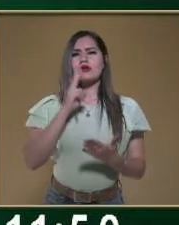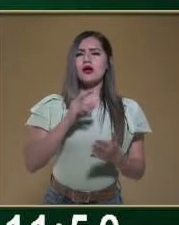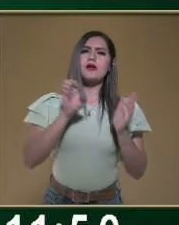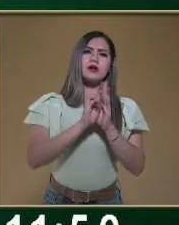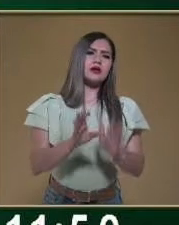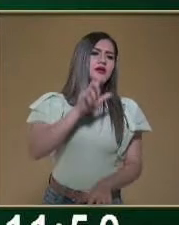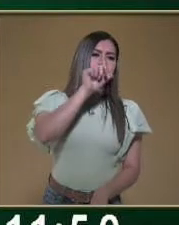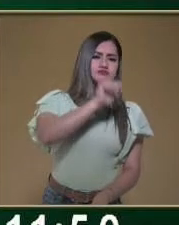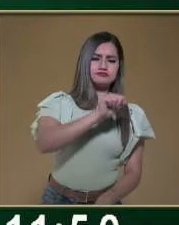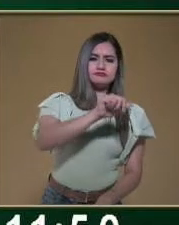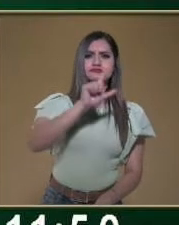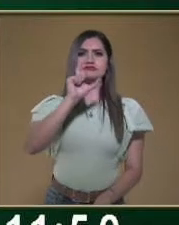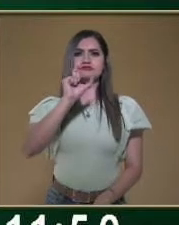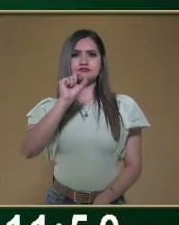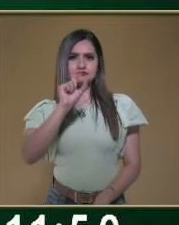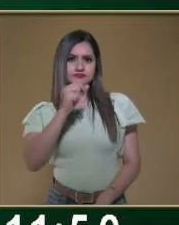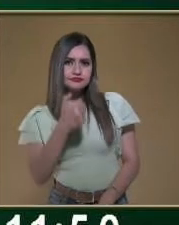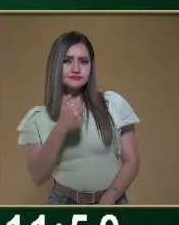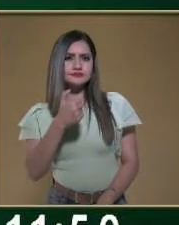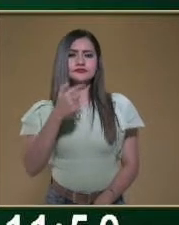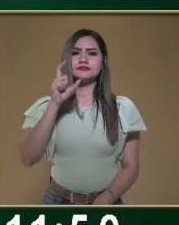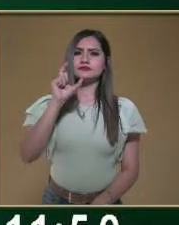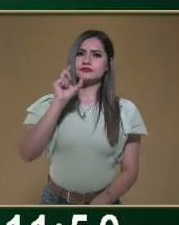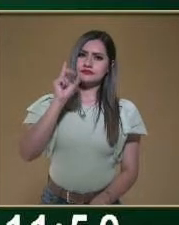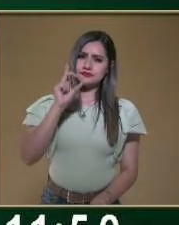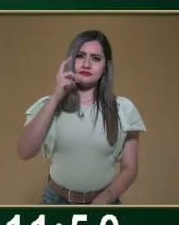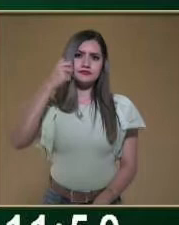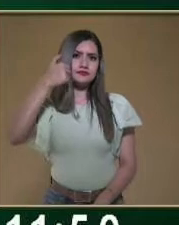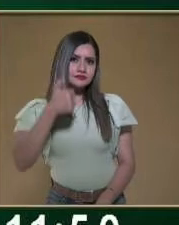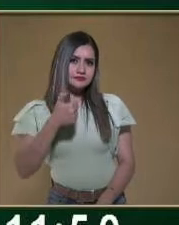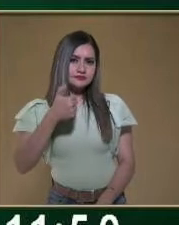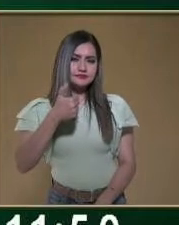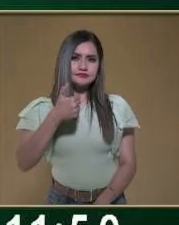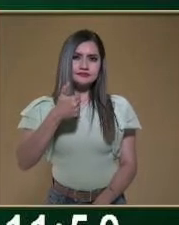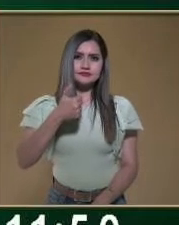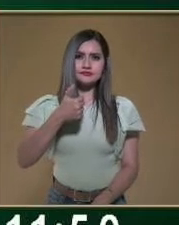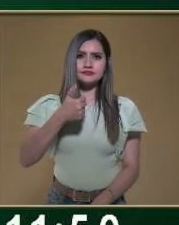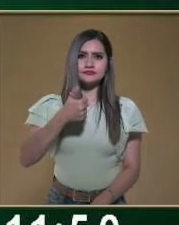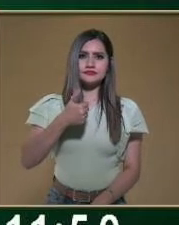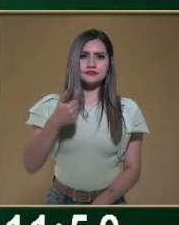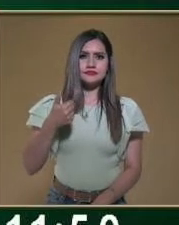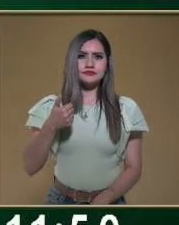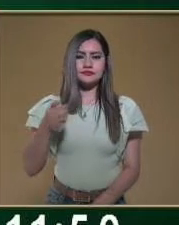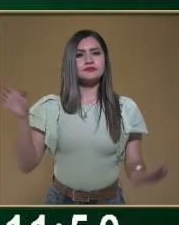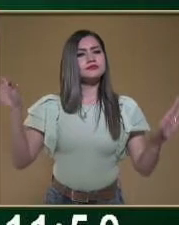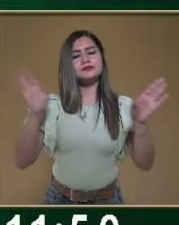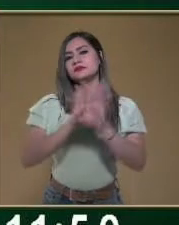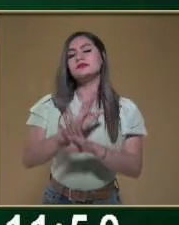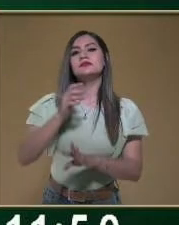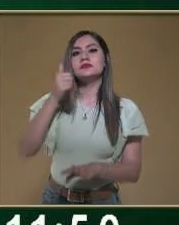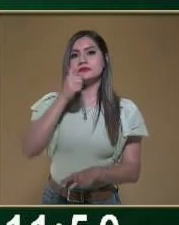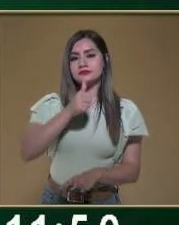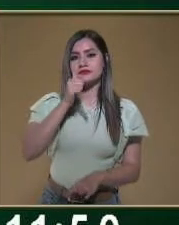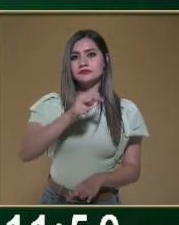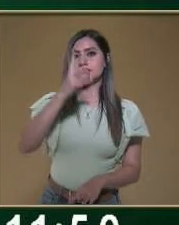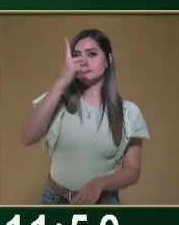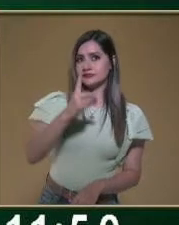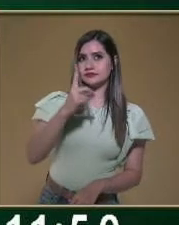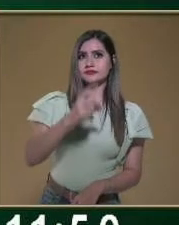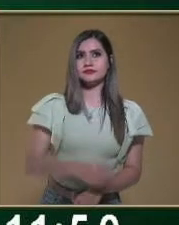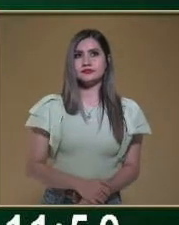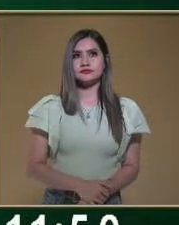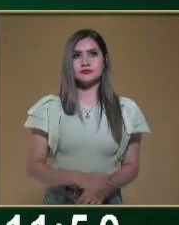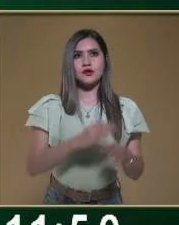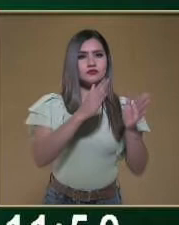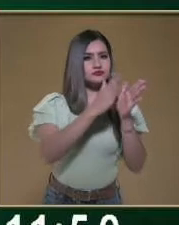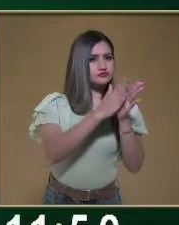luego en el 26 tengo dos decenas. En el 36 tengo tres decenas. Entonces lo que cambia es la decena. Y en todos tengo